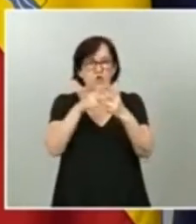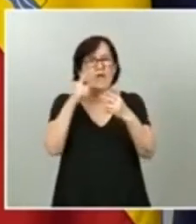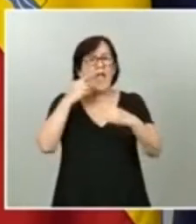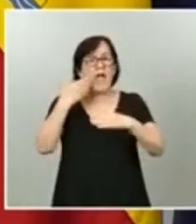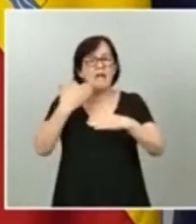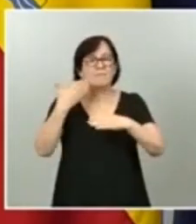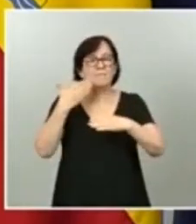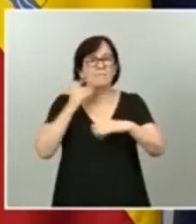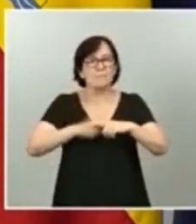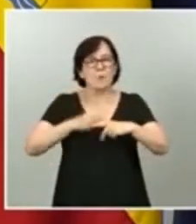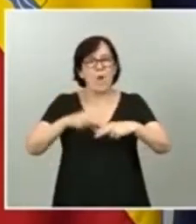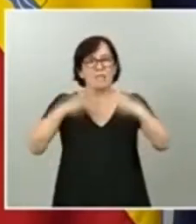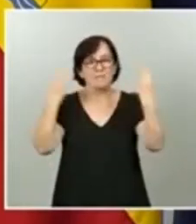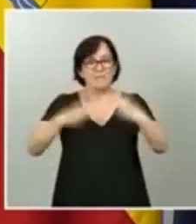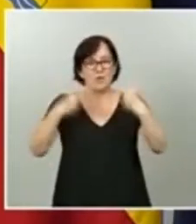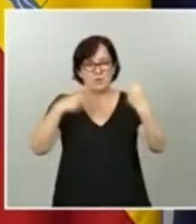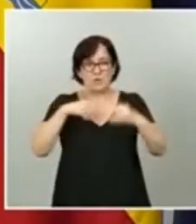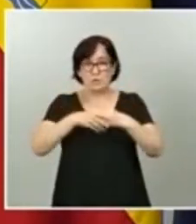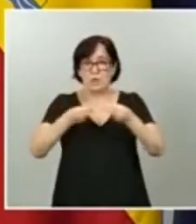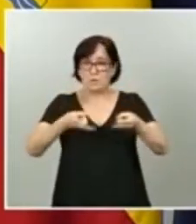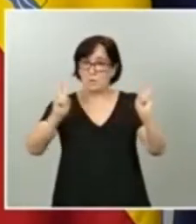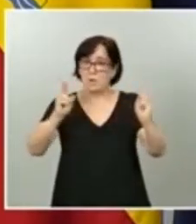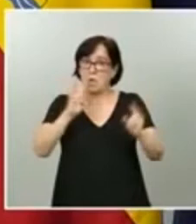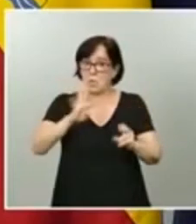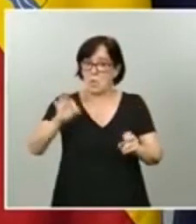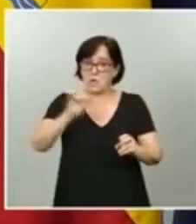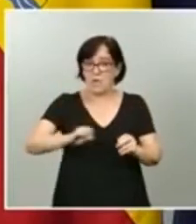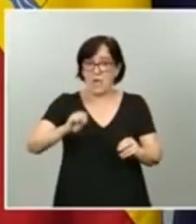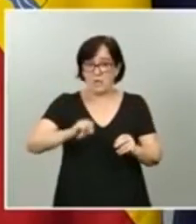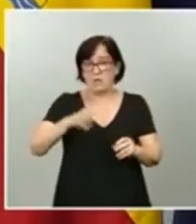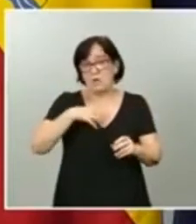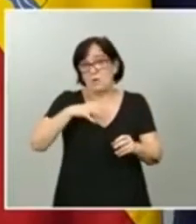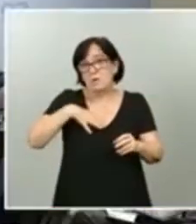y no nos ha ido mal en los últimos cuarenta años, pese a lo que quieran decir muchos.